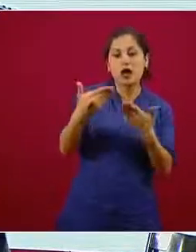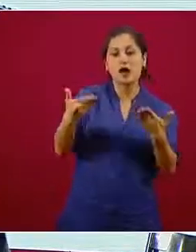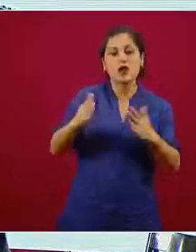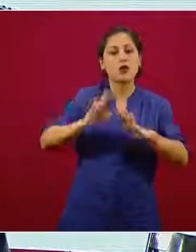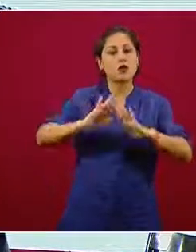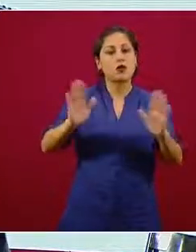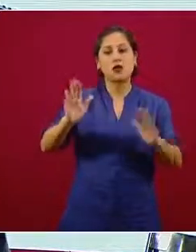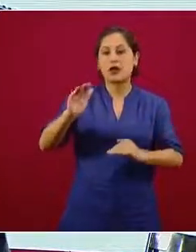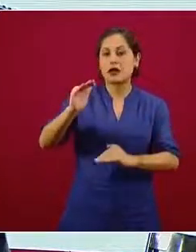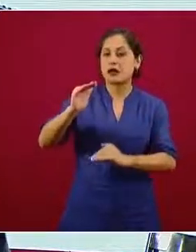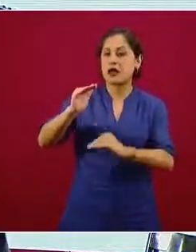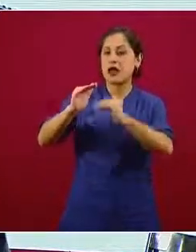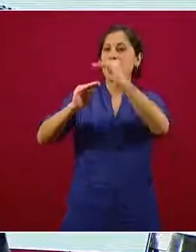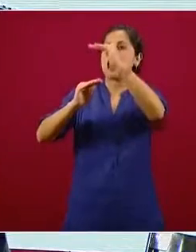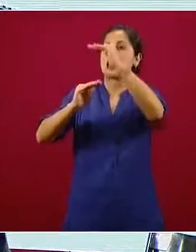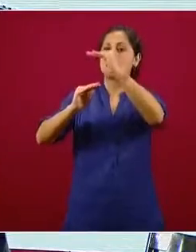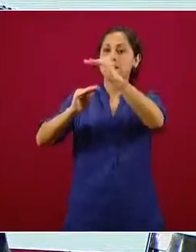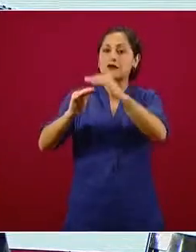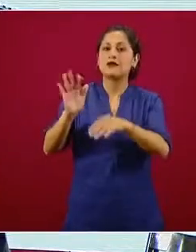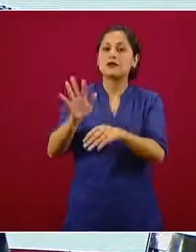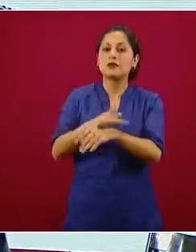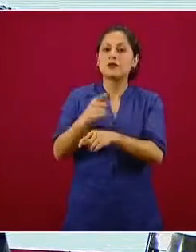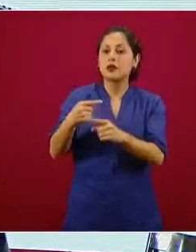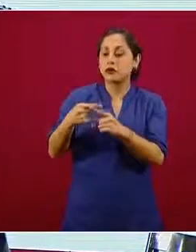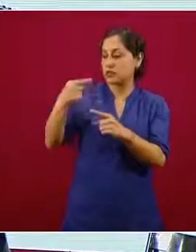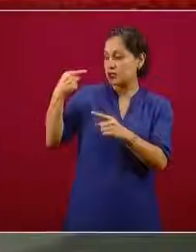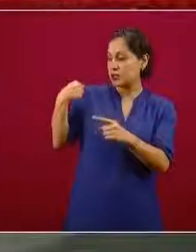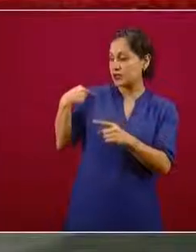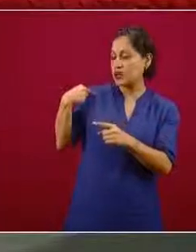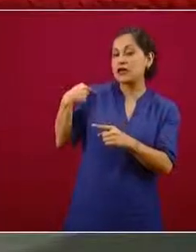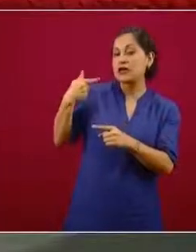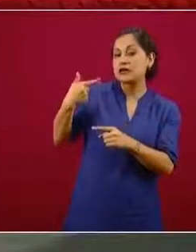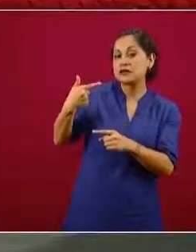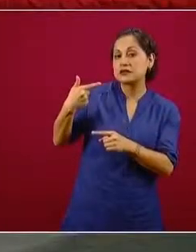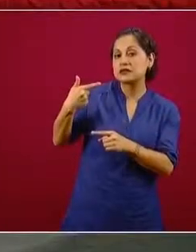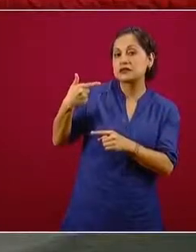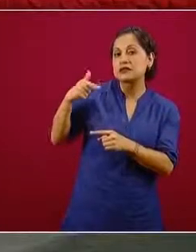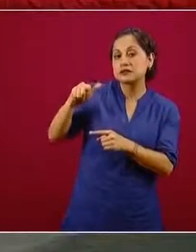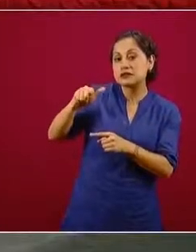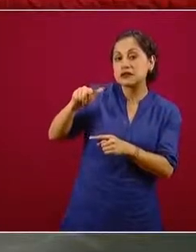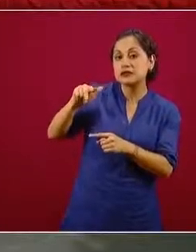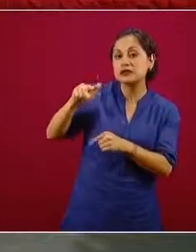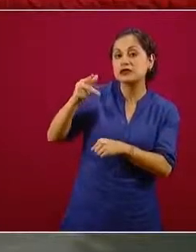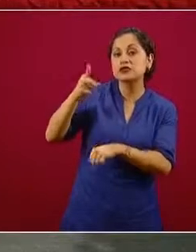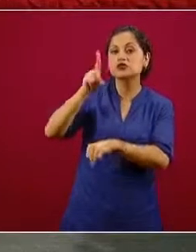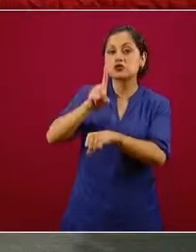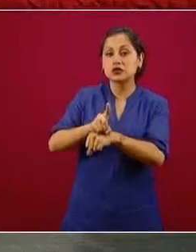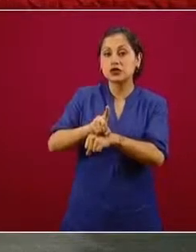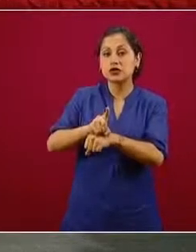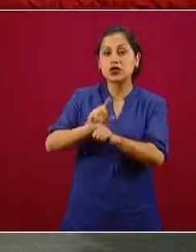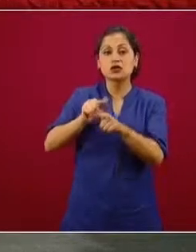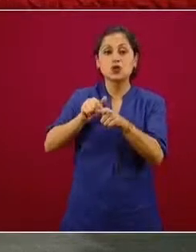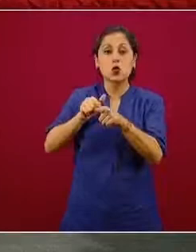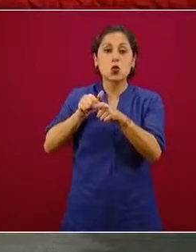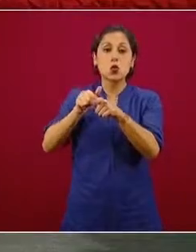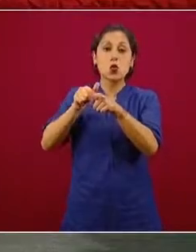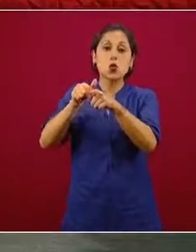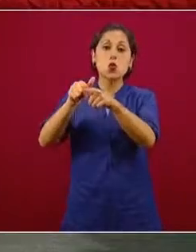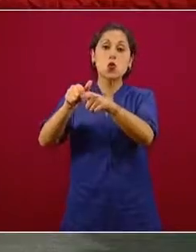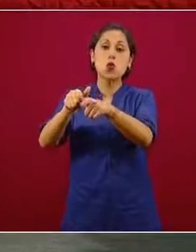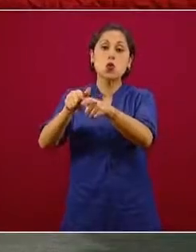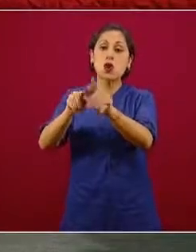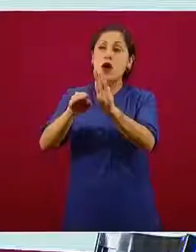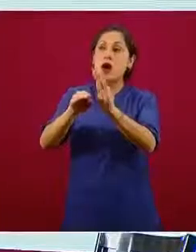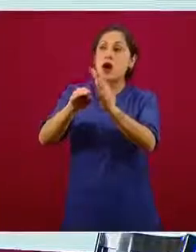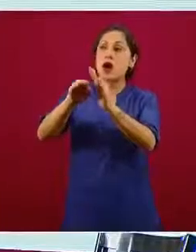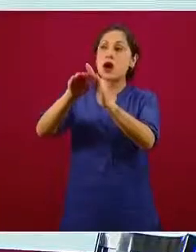17, 18 días en donde se ha estancado el descenso de la curva, no tiene un patrón ascendente. Esto no